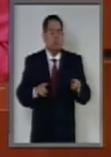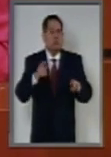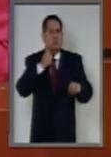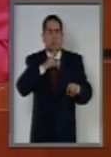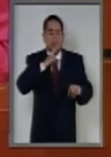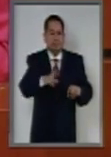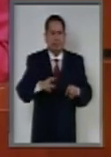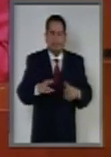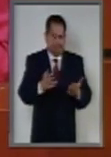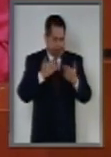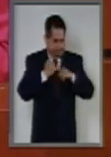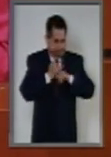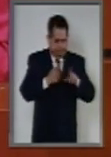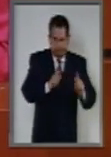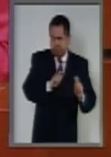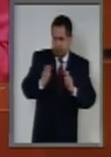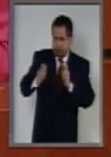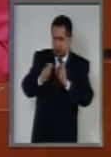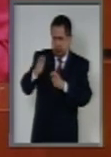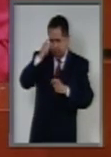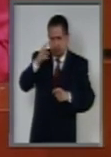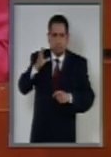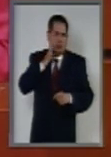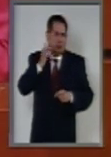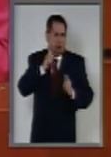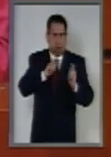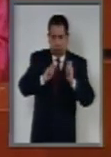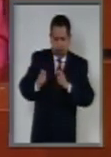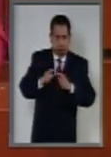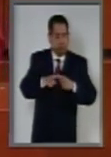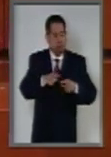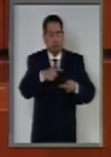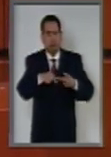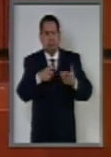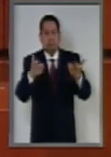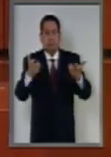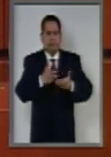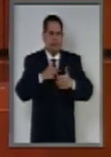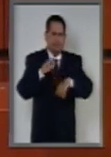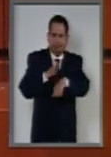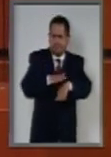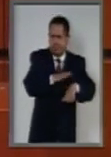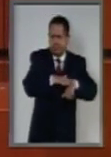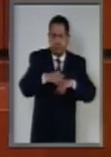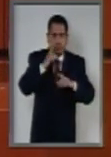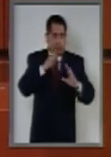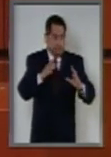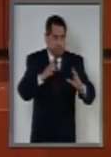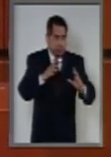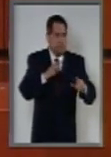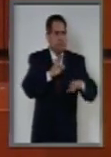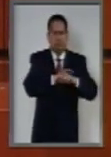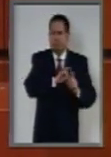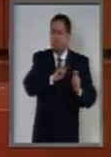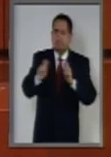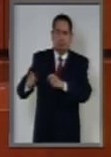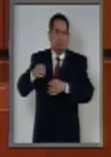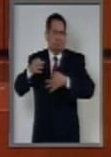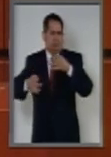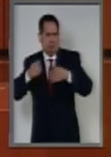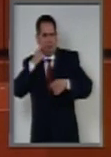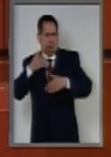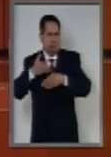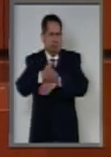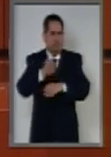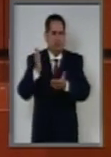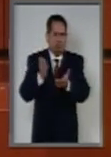correspondientes a la Cámara de Diputados y generar la actuación que competa a otras autoridades en